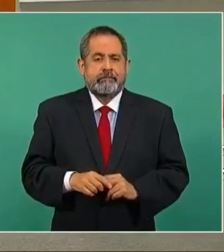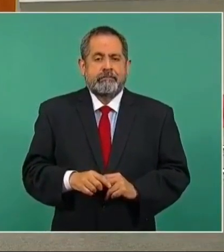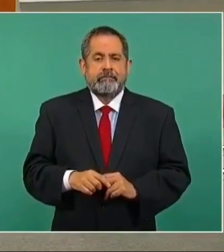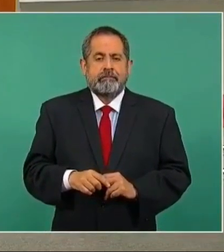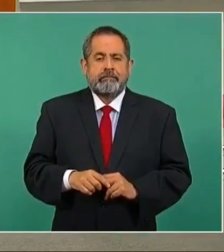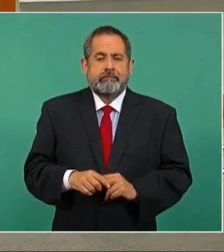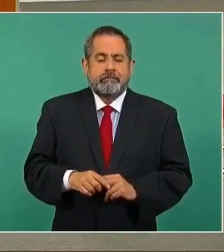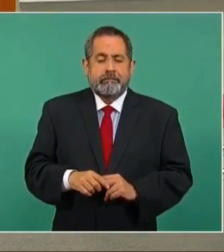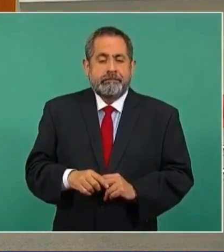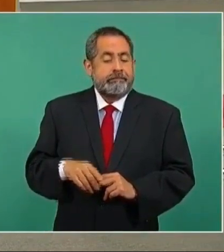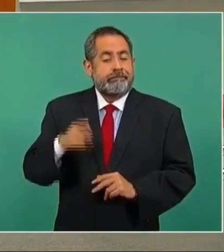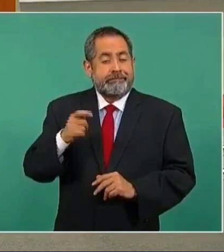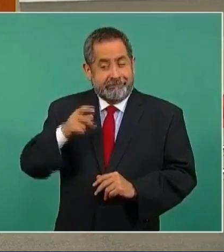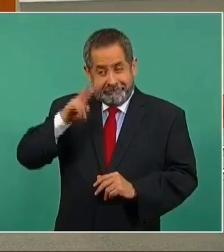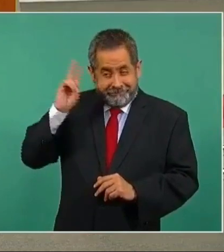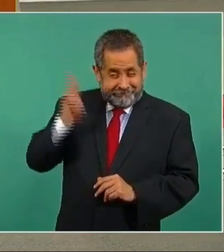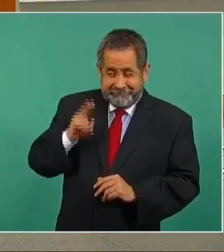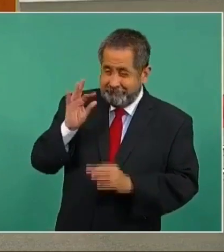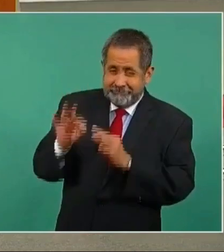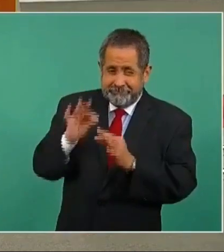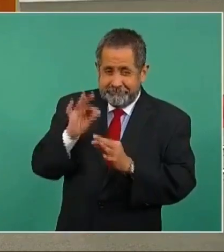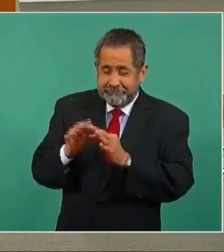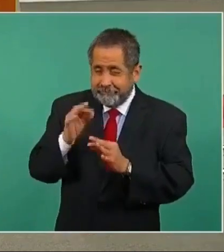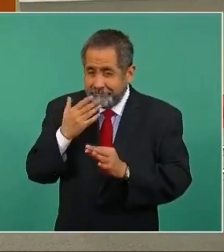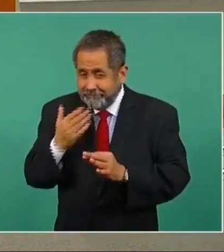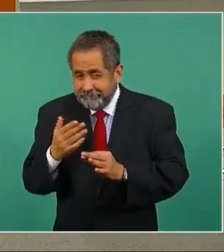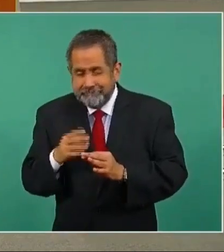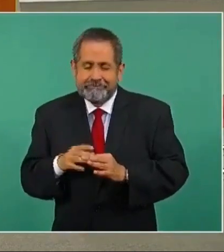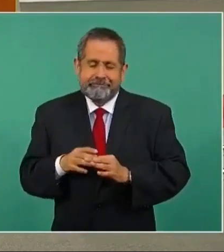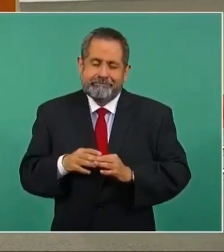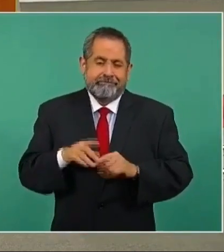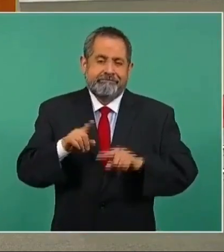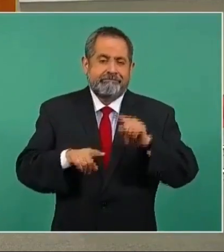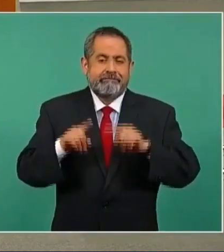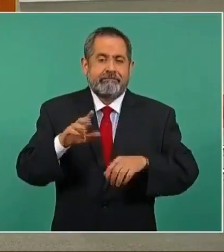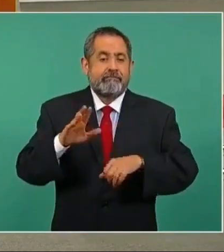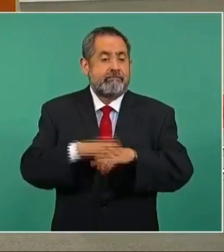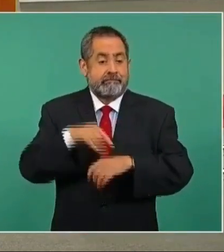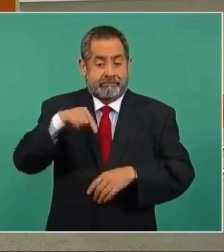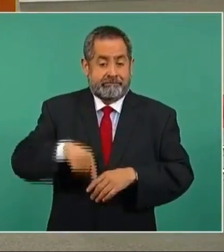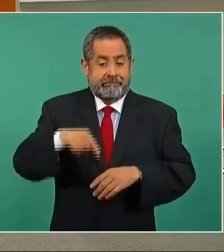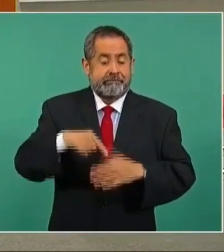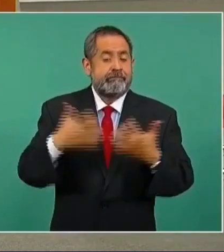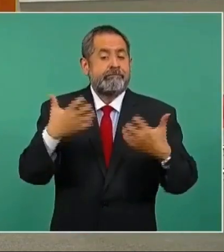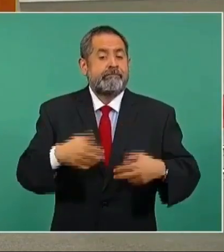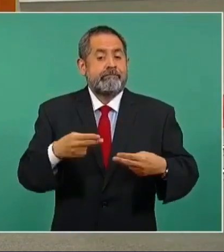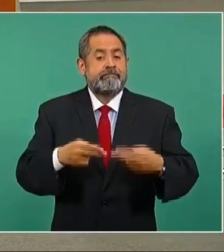Y no es del todo cierto porque aquí están las empresas matrices